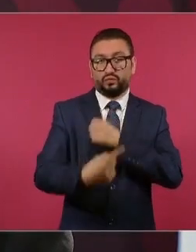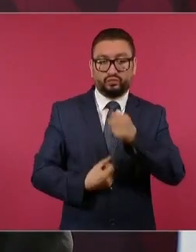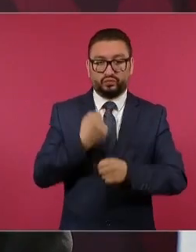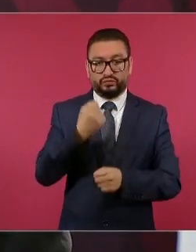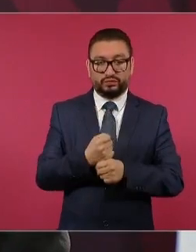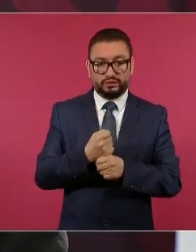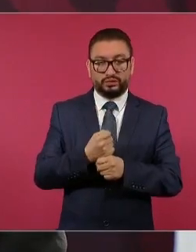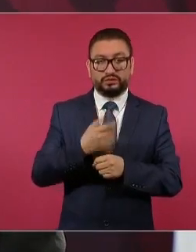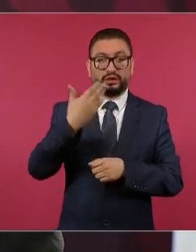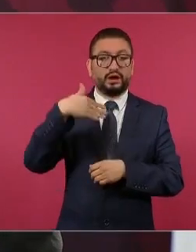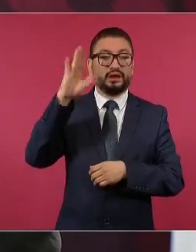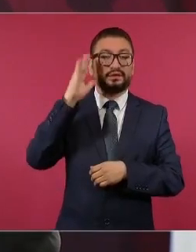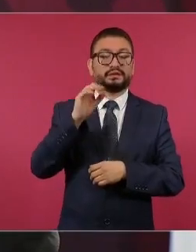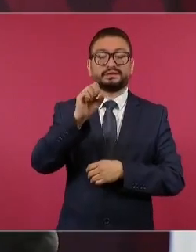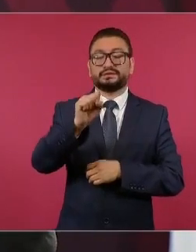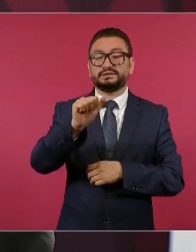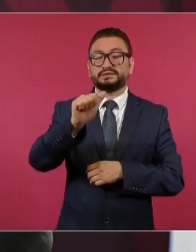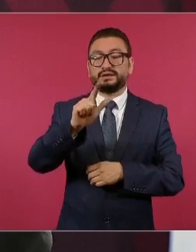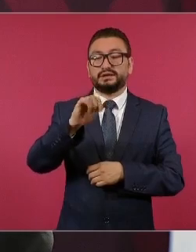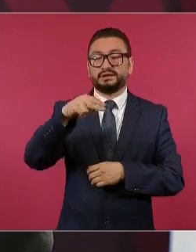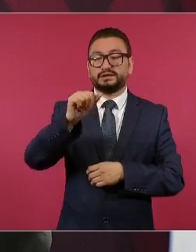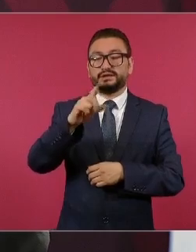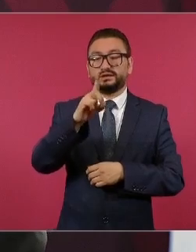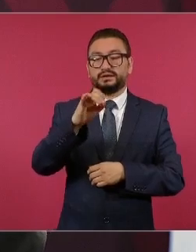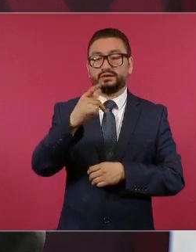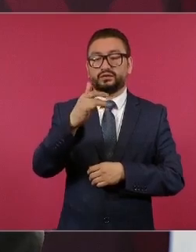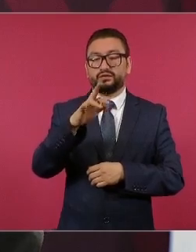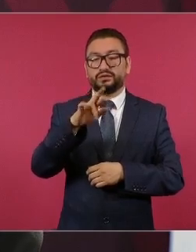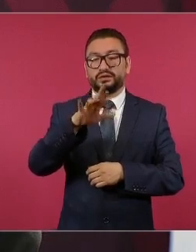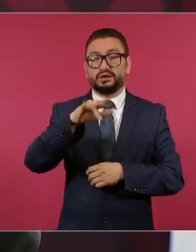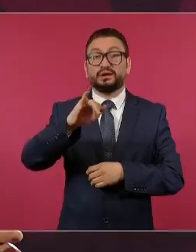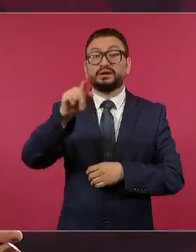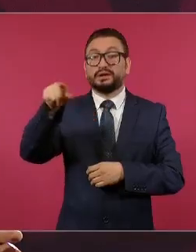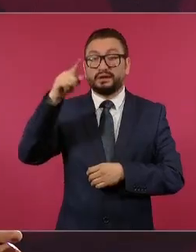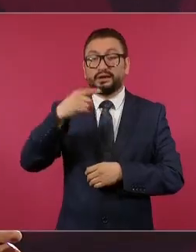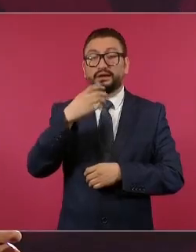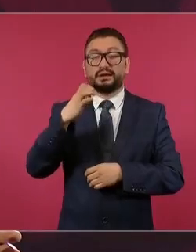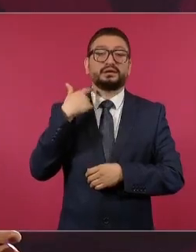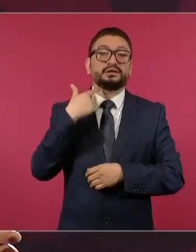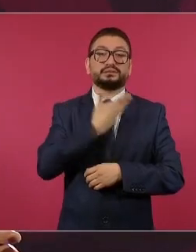durante el gobierno de Salinas de Gortari, se entregaron todos los bancos